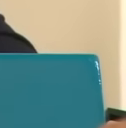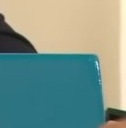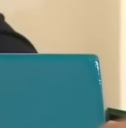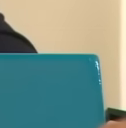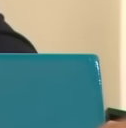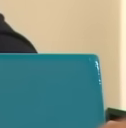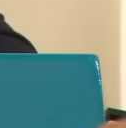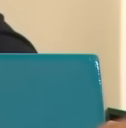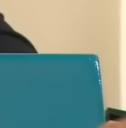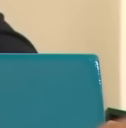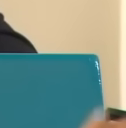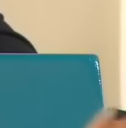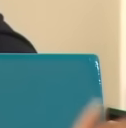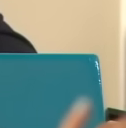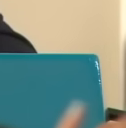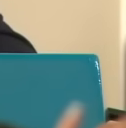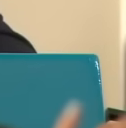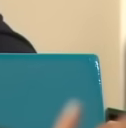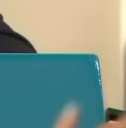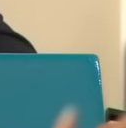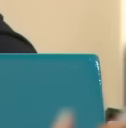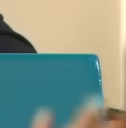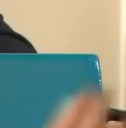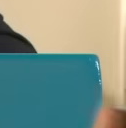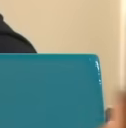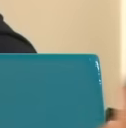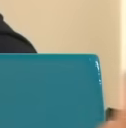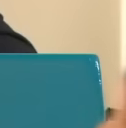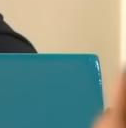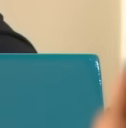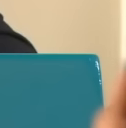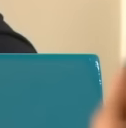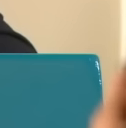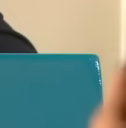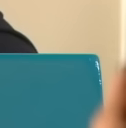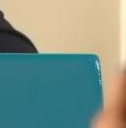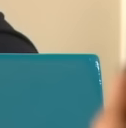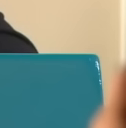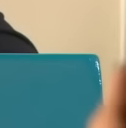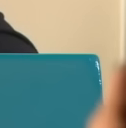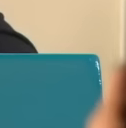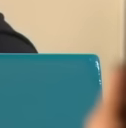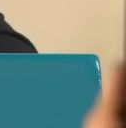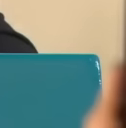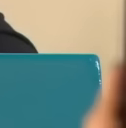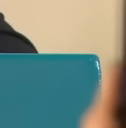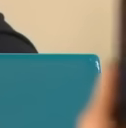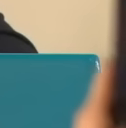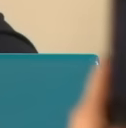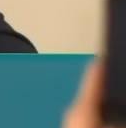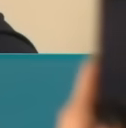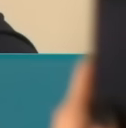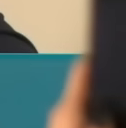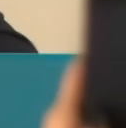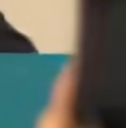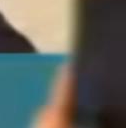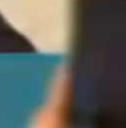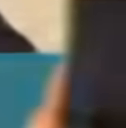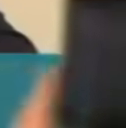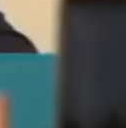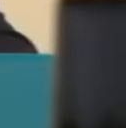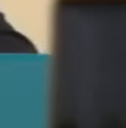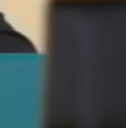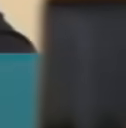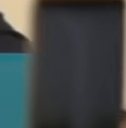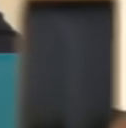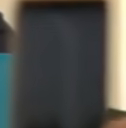social para la dignificación de la vida de los adultos mayores, donde se reconoce a la pensión como